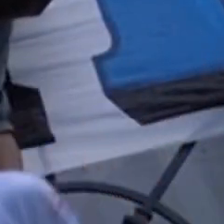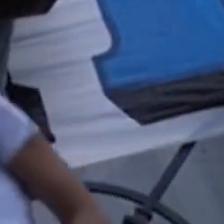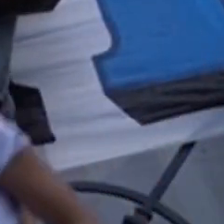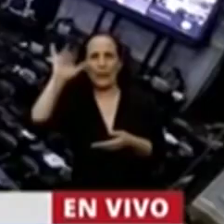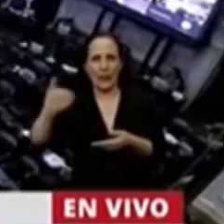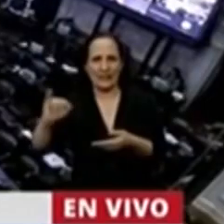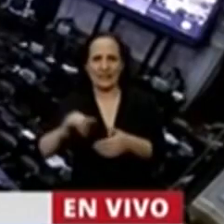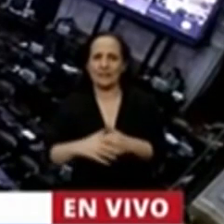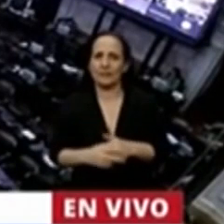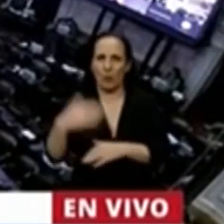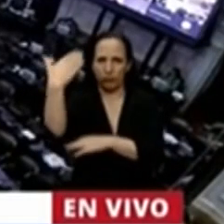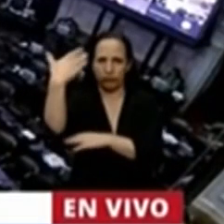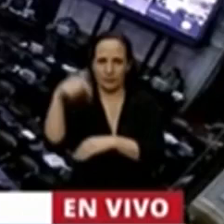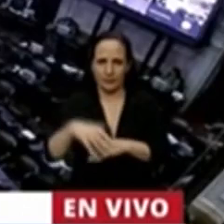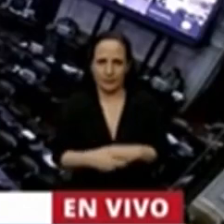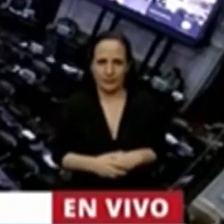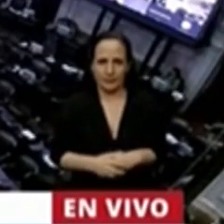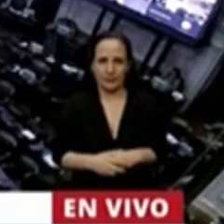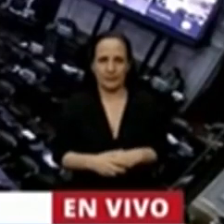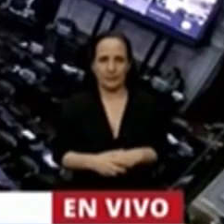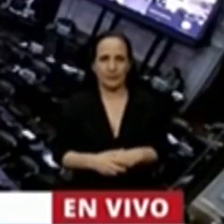En el interior, el debate fue tenso.